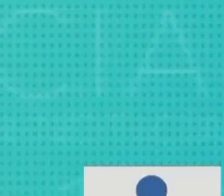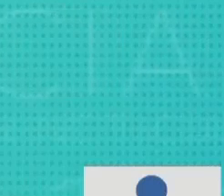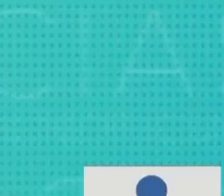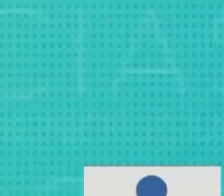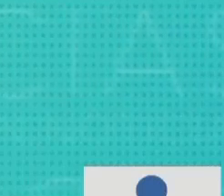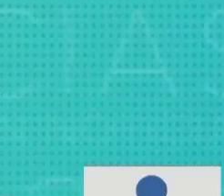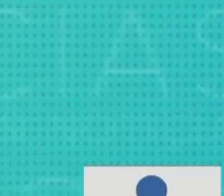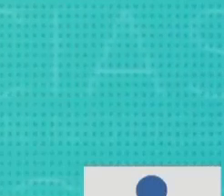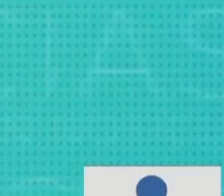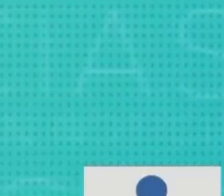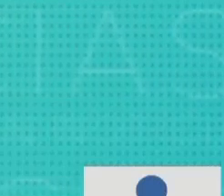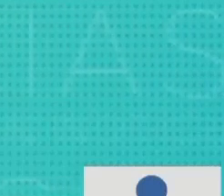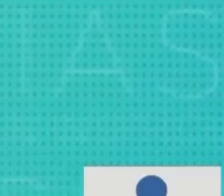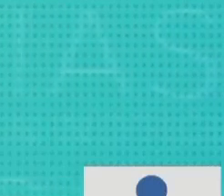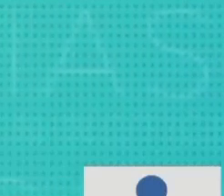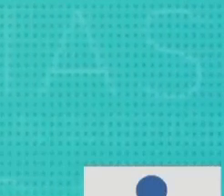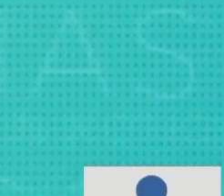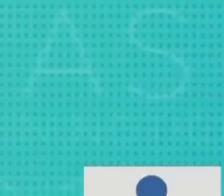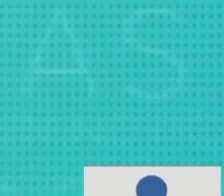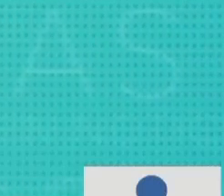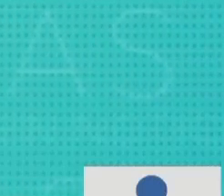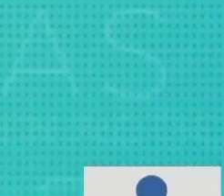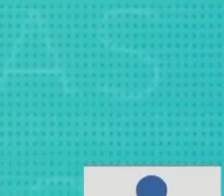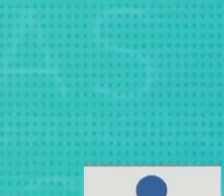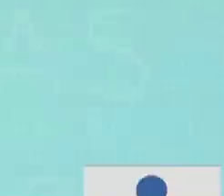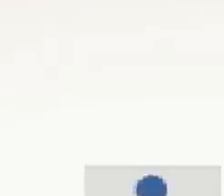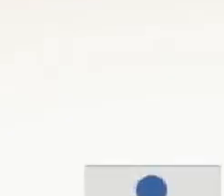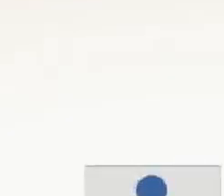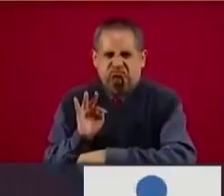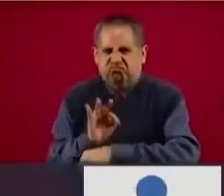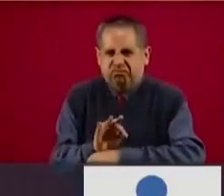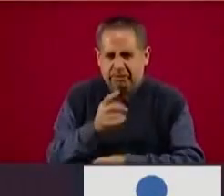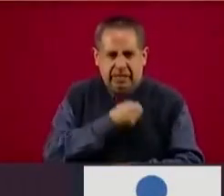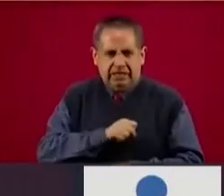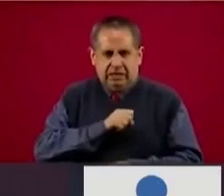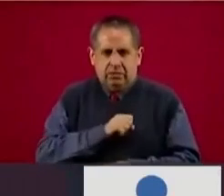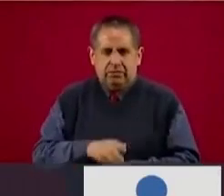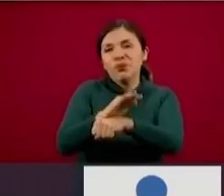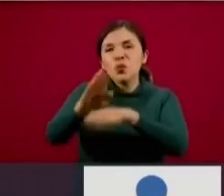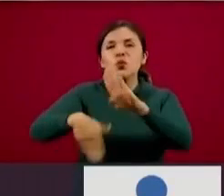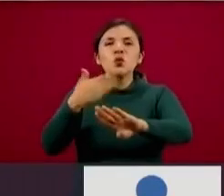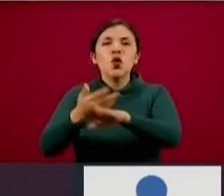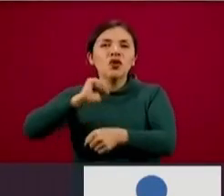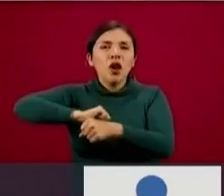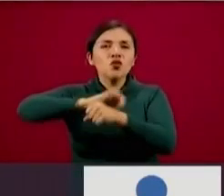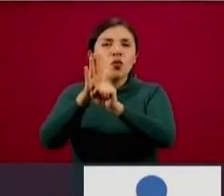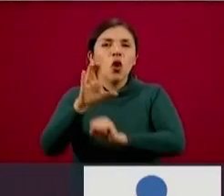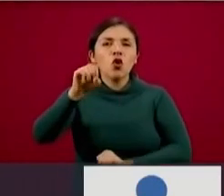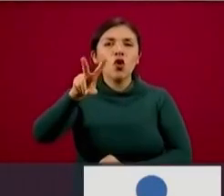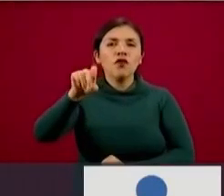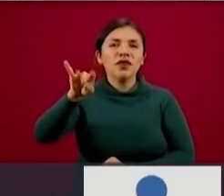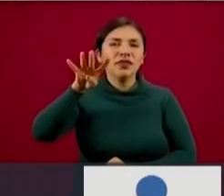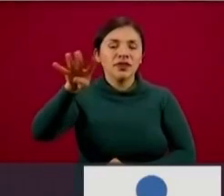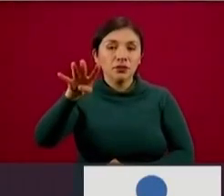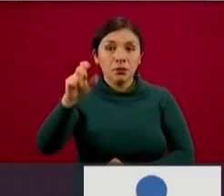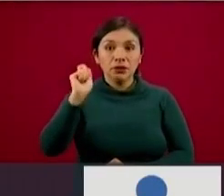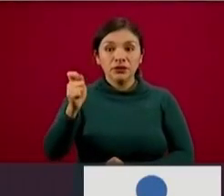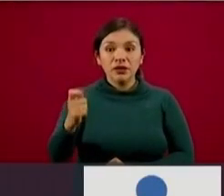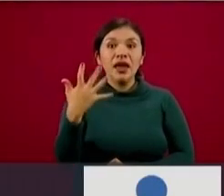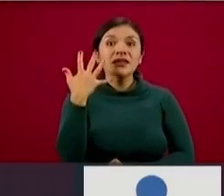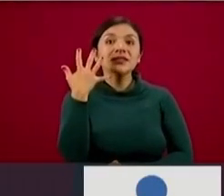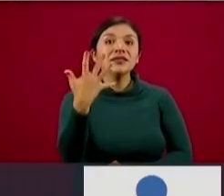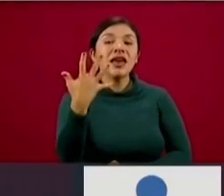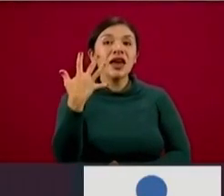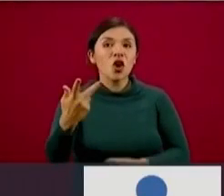susana distancia tiene compañía el director general de promoción de la salud de ricardo cortez presentó cuatro nuevos personajes